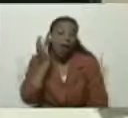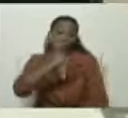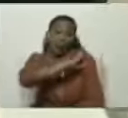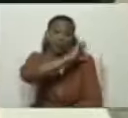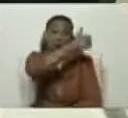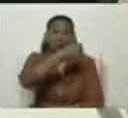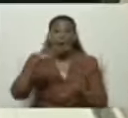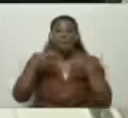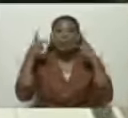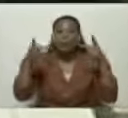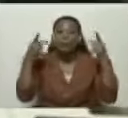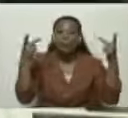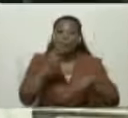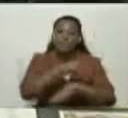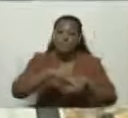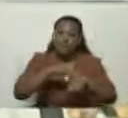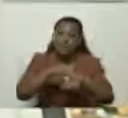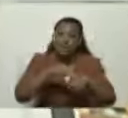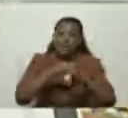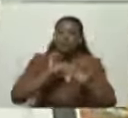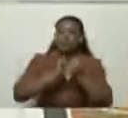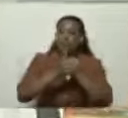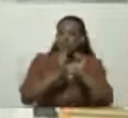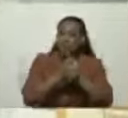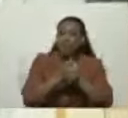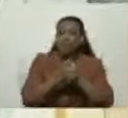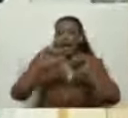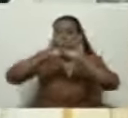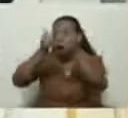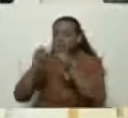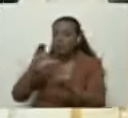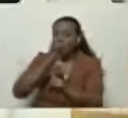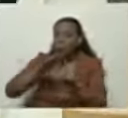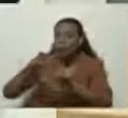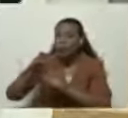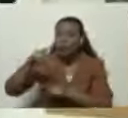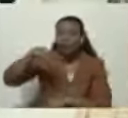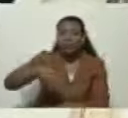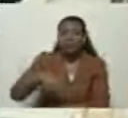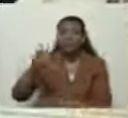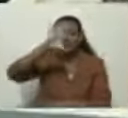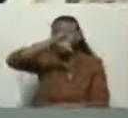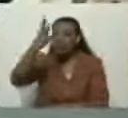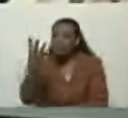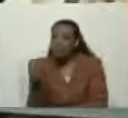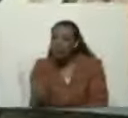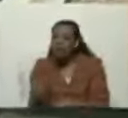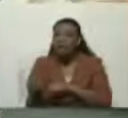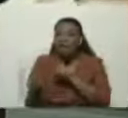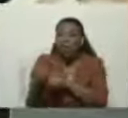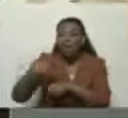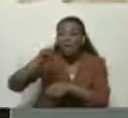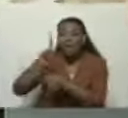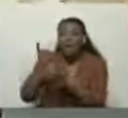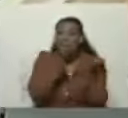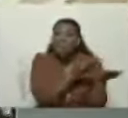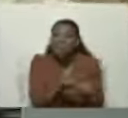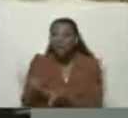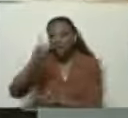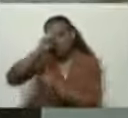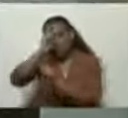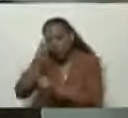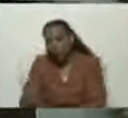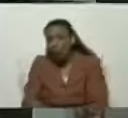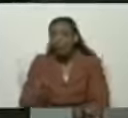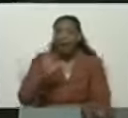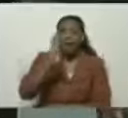de publicaciones del Ministerio de Deportes, Artes y Cultura de la República de Sudáfrica, que es nuestro país invitado de honor, con